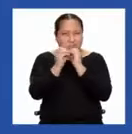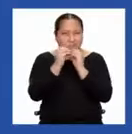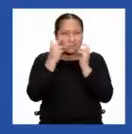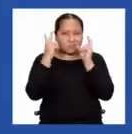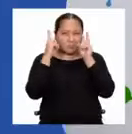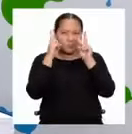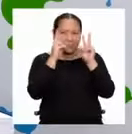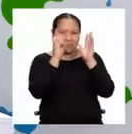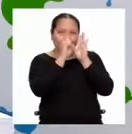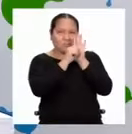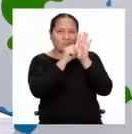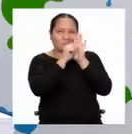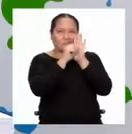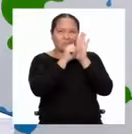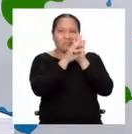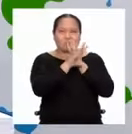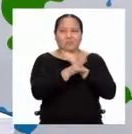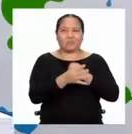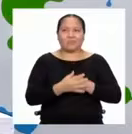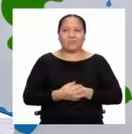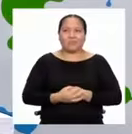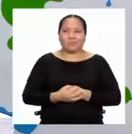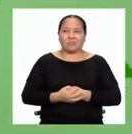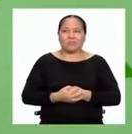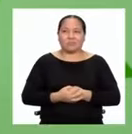video!